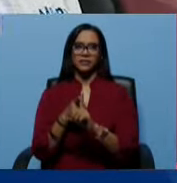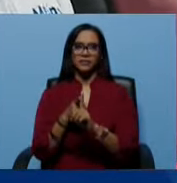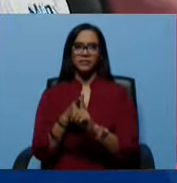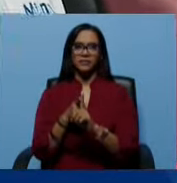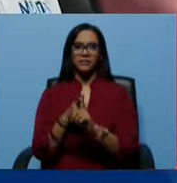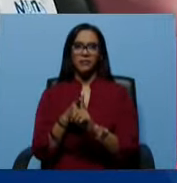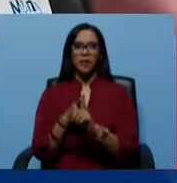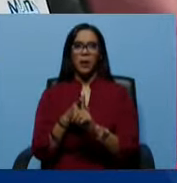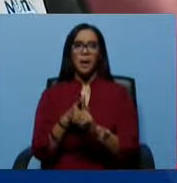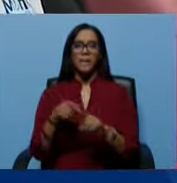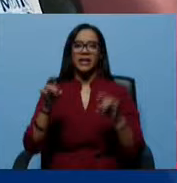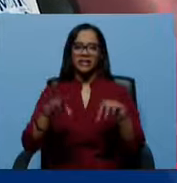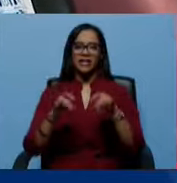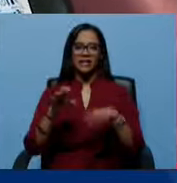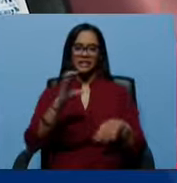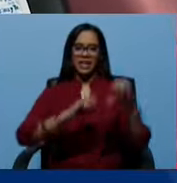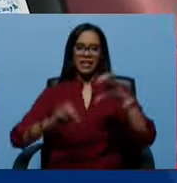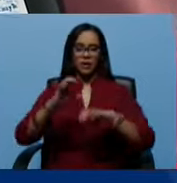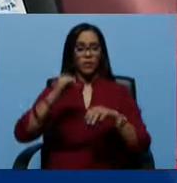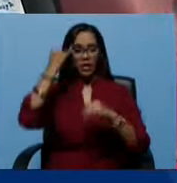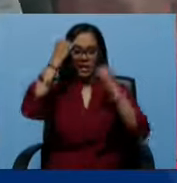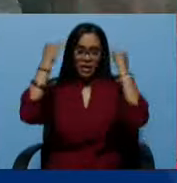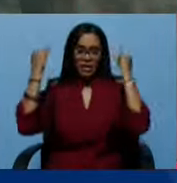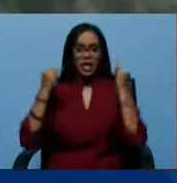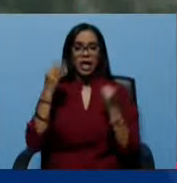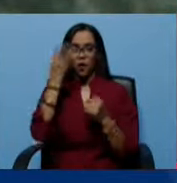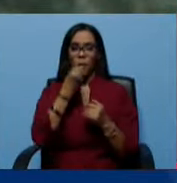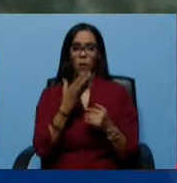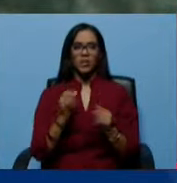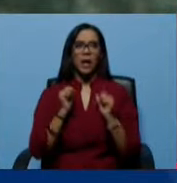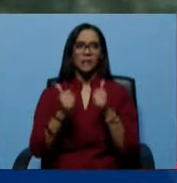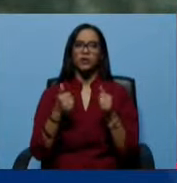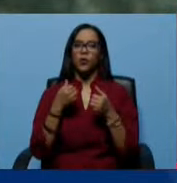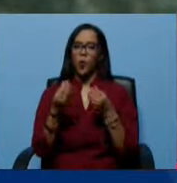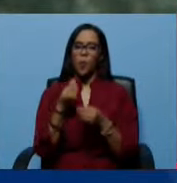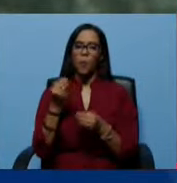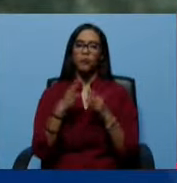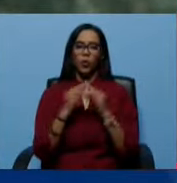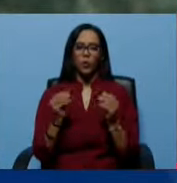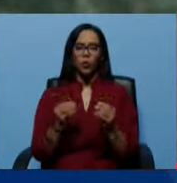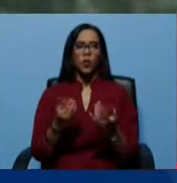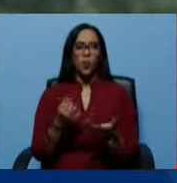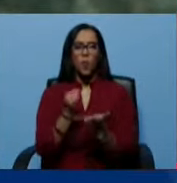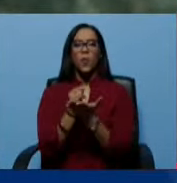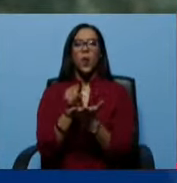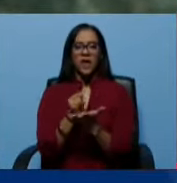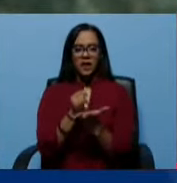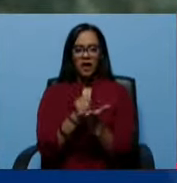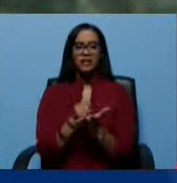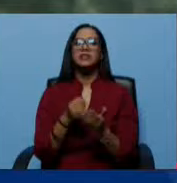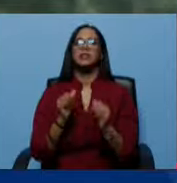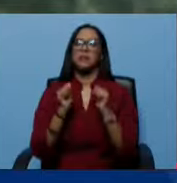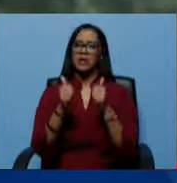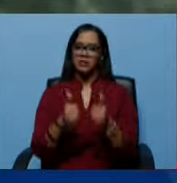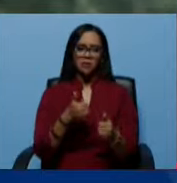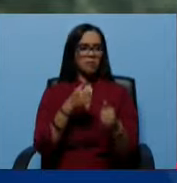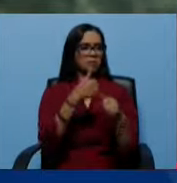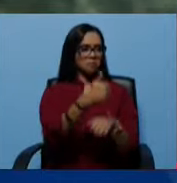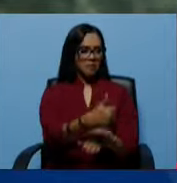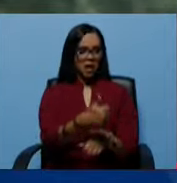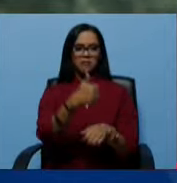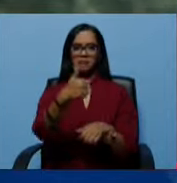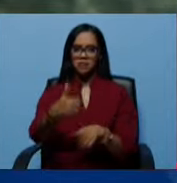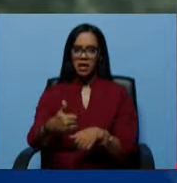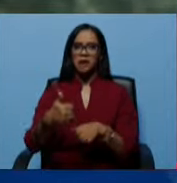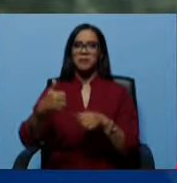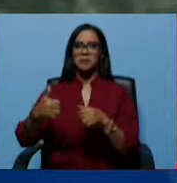para el semillero científico. Es una idea maravillosa. Empezó como todo, como pruebas piloto. Empezó a funcionar bien aquí. Y